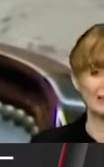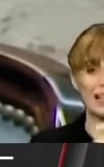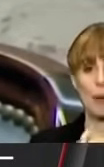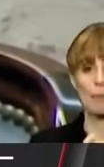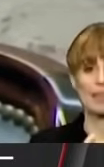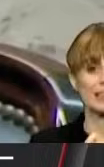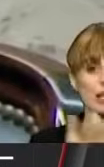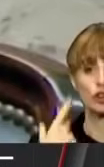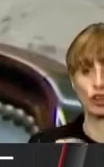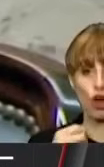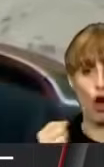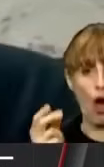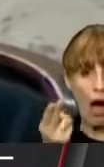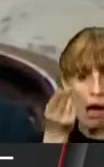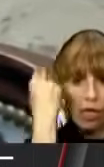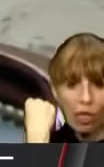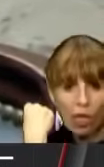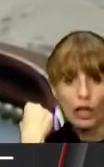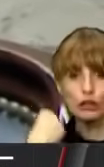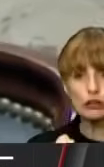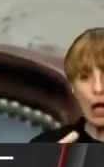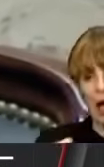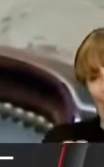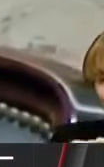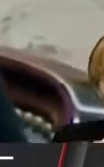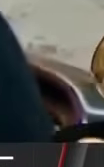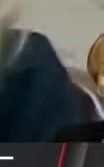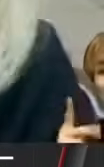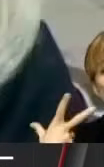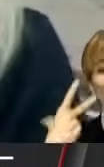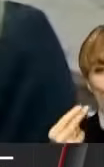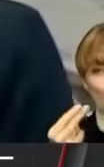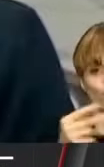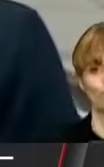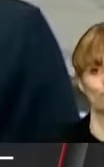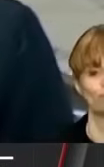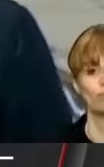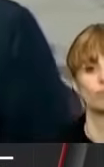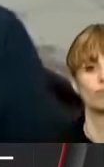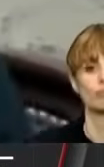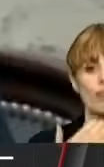ni cómplices, vamos a rechazar esto con toda nuestra fuerza. Gracias.